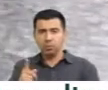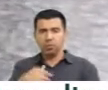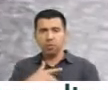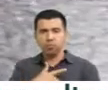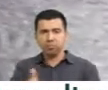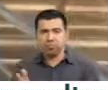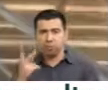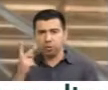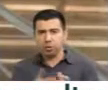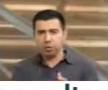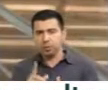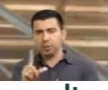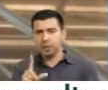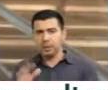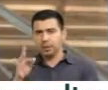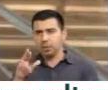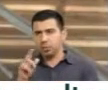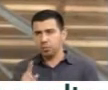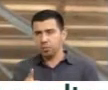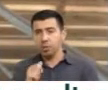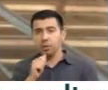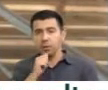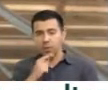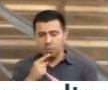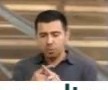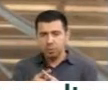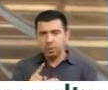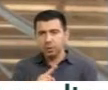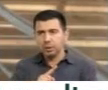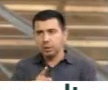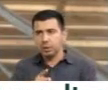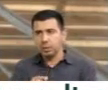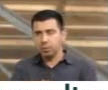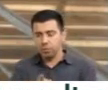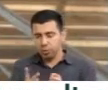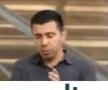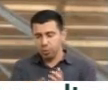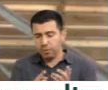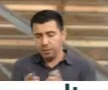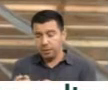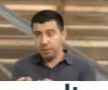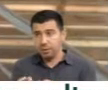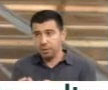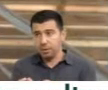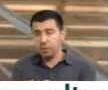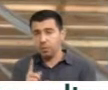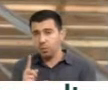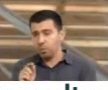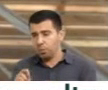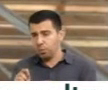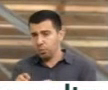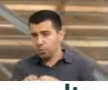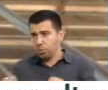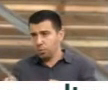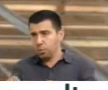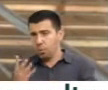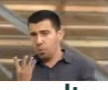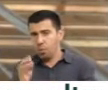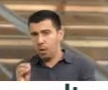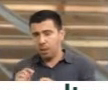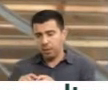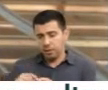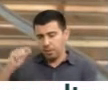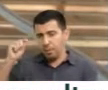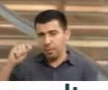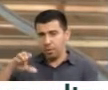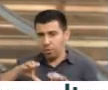de agua por segundo nos falta aún un tramo de 2.600 metros de tubería de 1 con 40 de diámetro que es el que va a